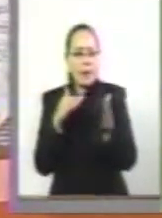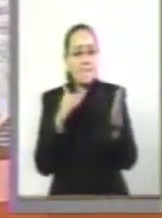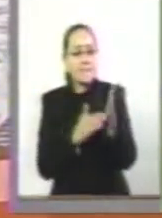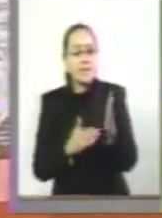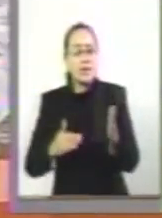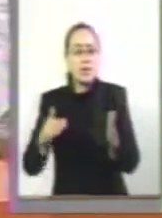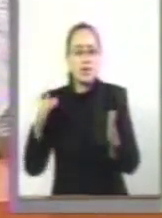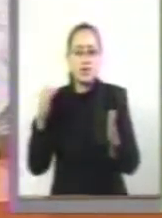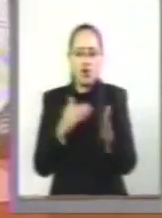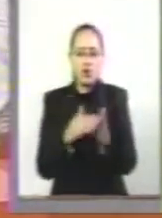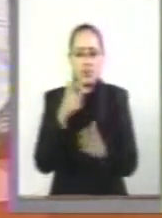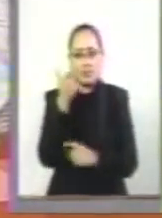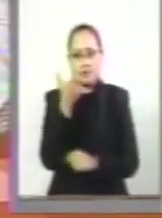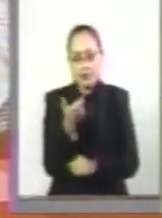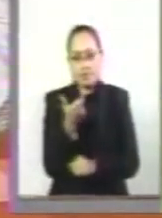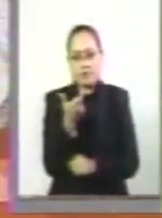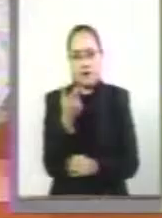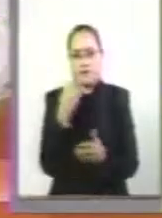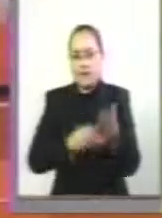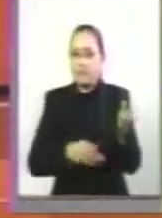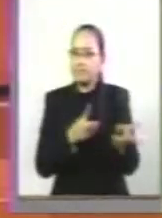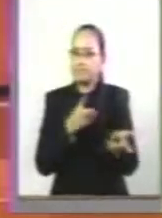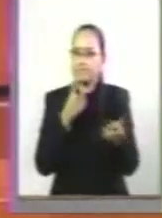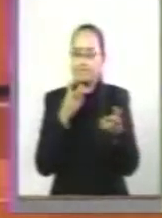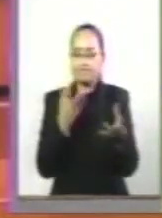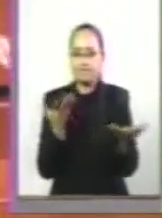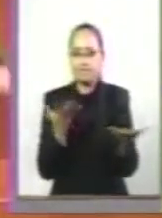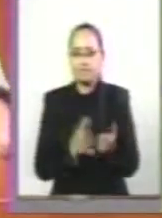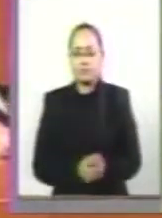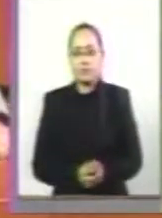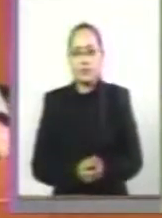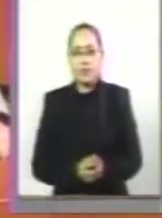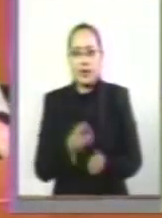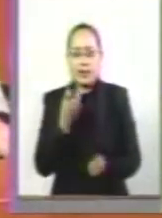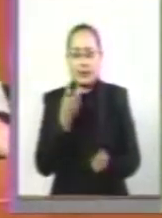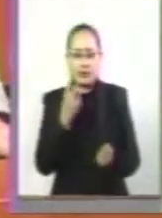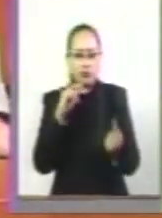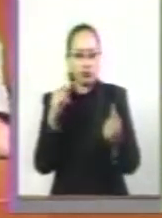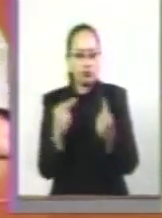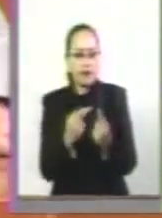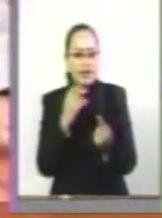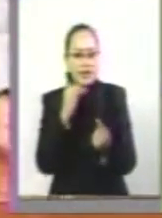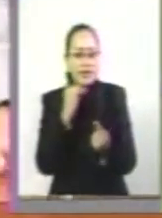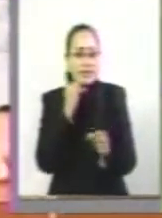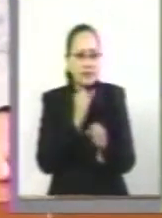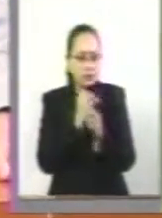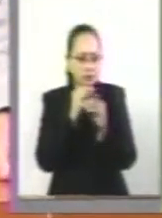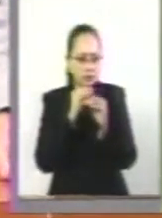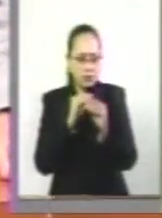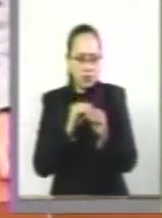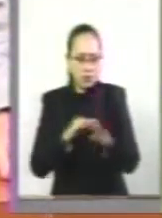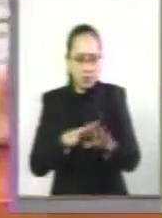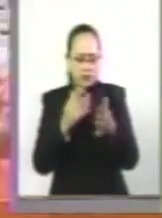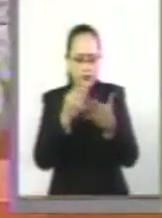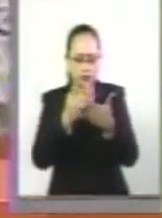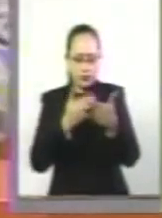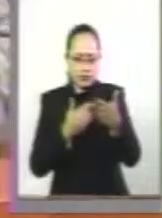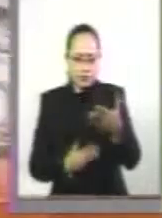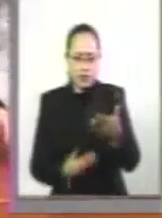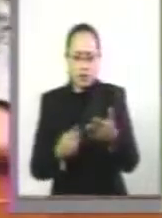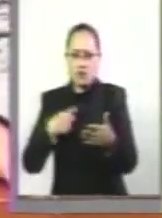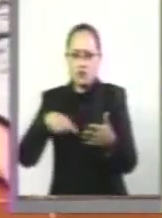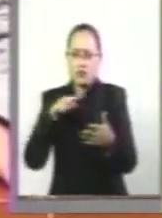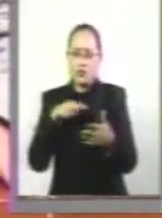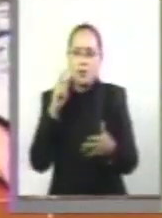14,000 millones de pesos. Y si vemos en ese horizonte la información de las últimas semanas, pues tenemos que